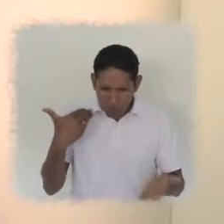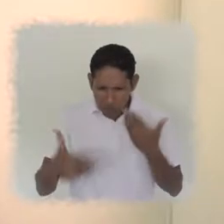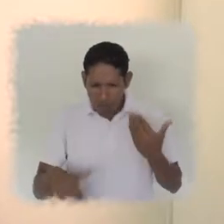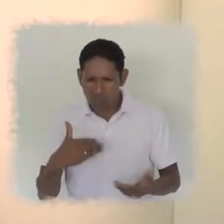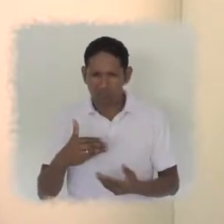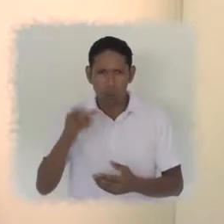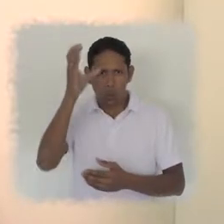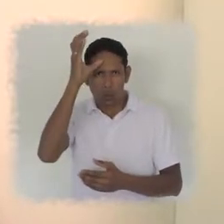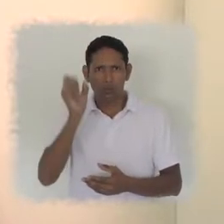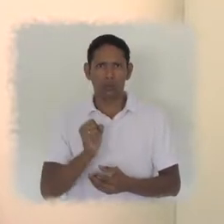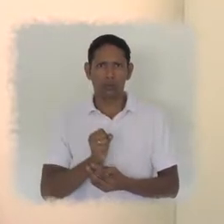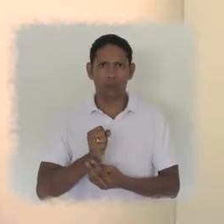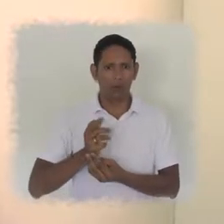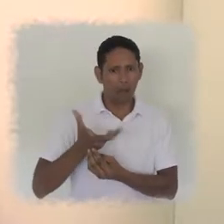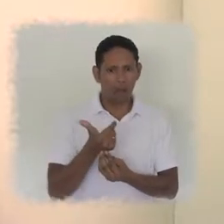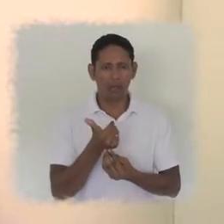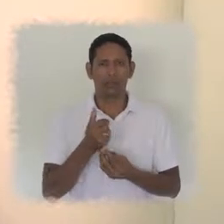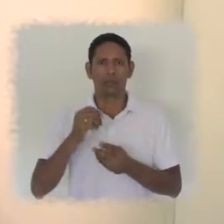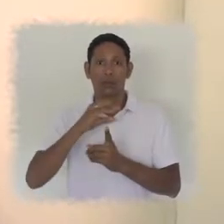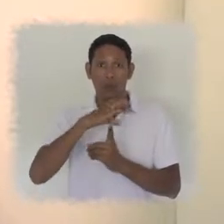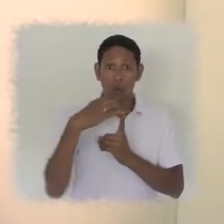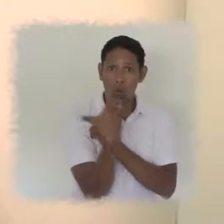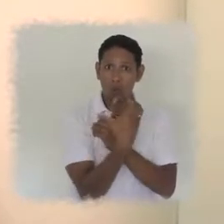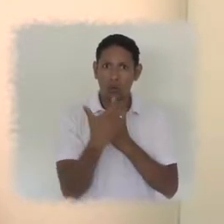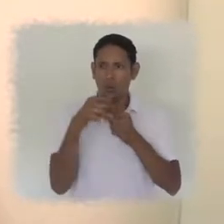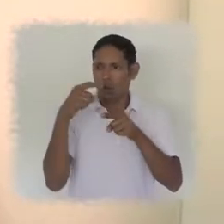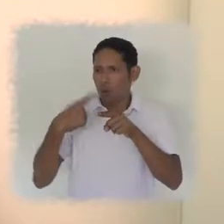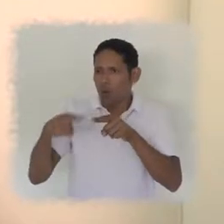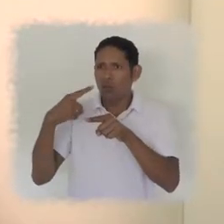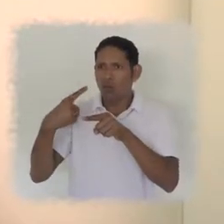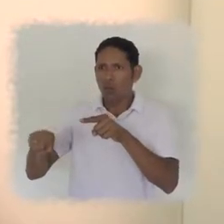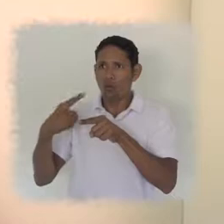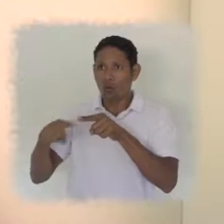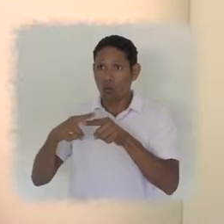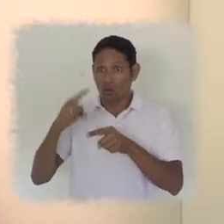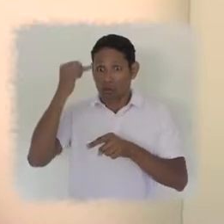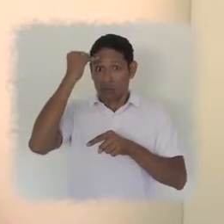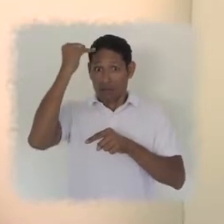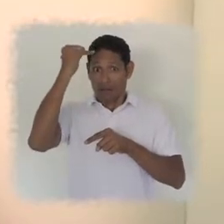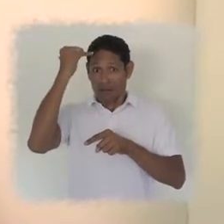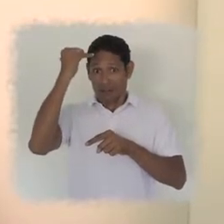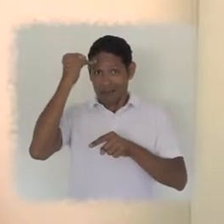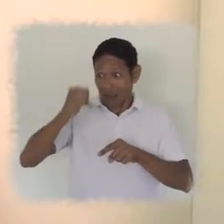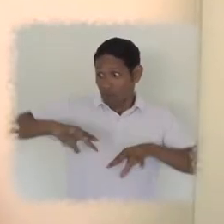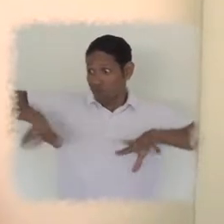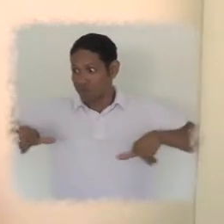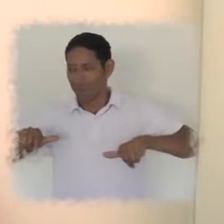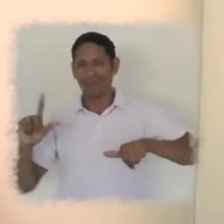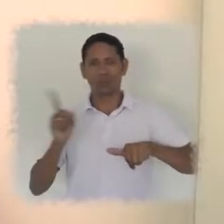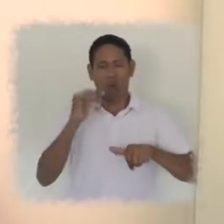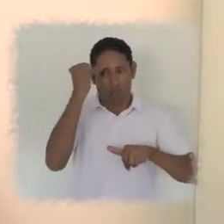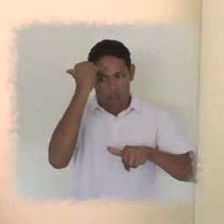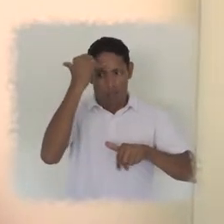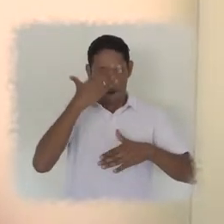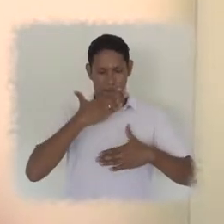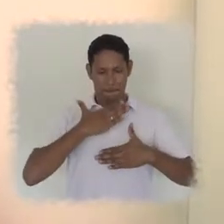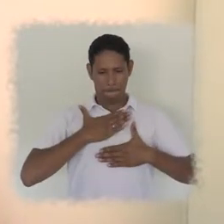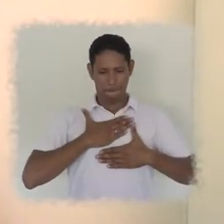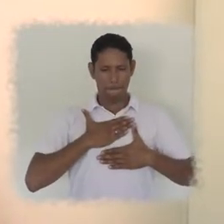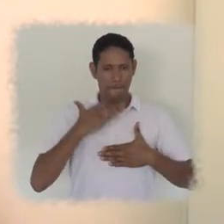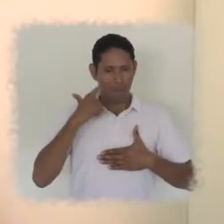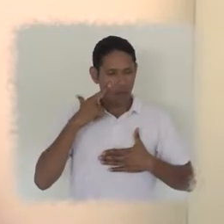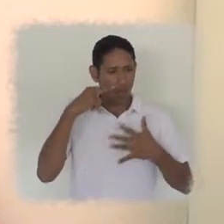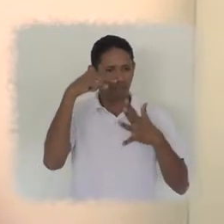de conocimiento, de arte, de cultura, y establece pues ese marco que permite que los creadores, los